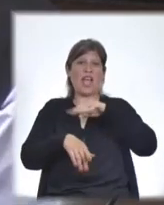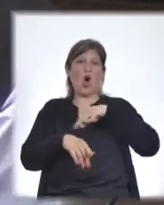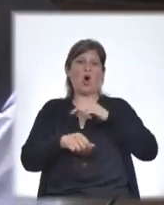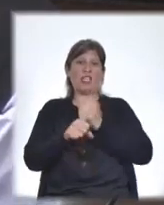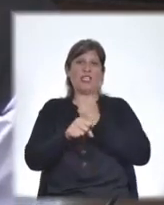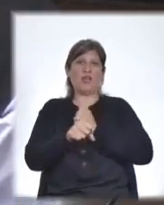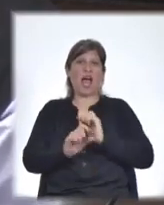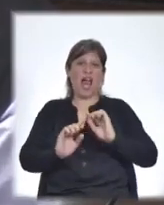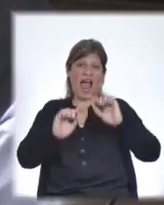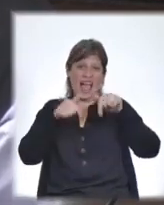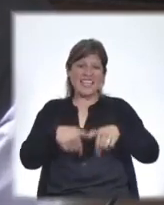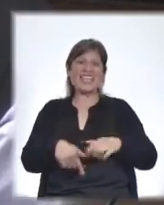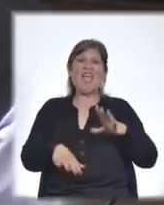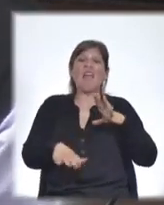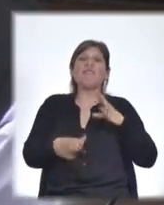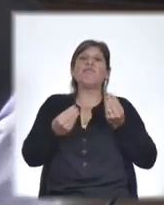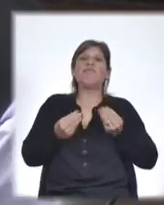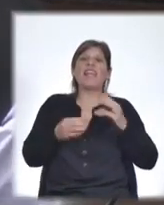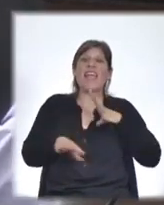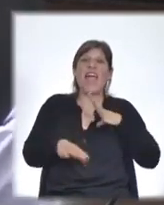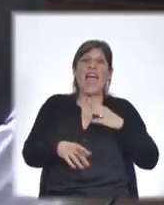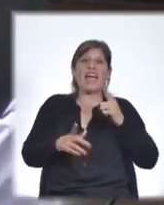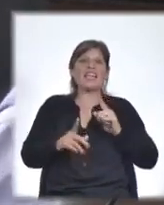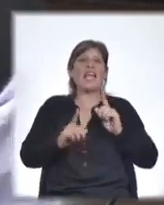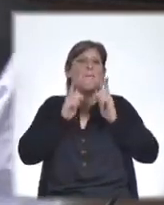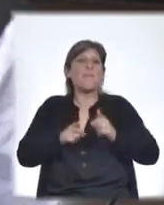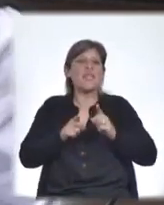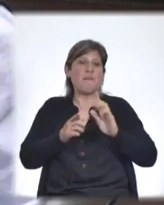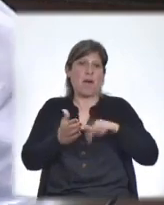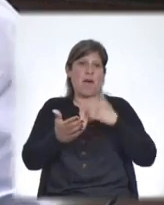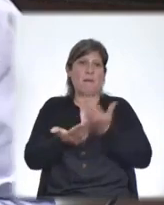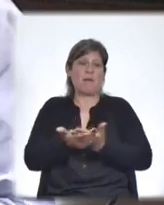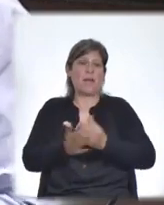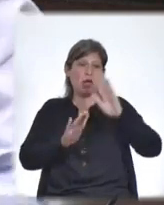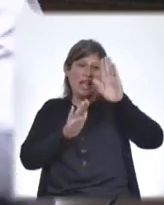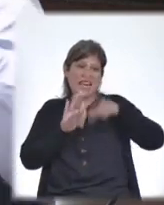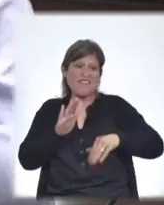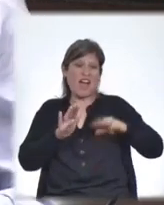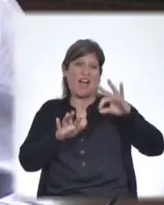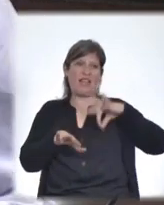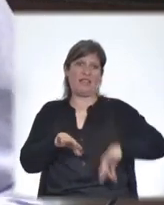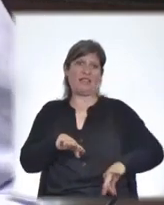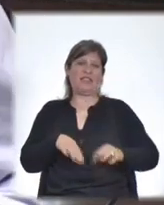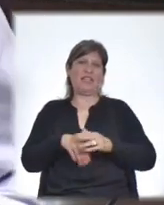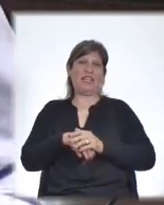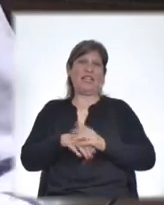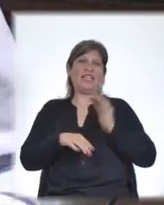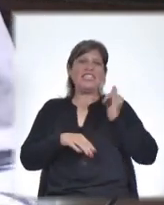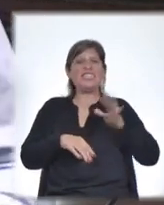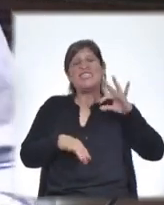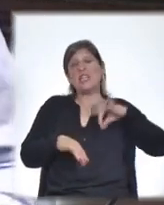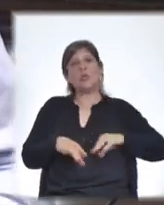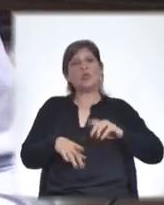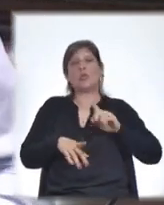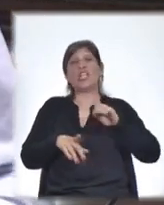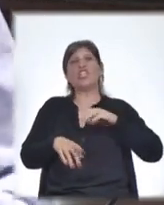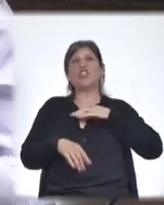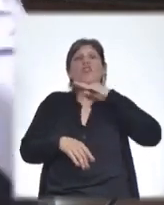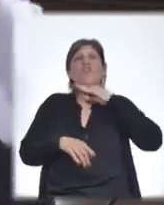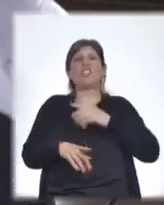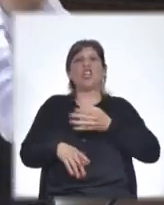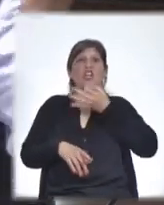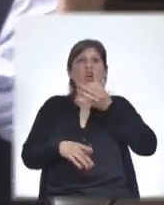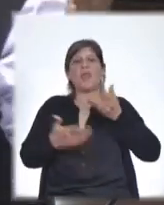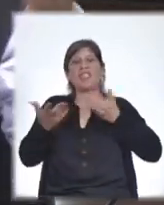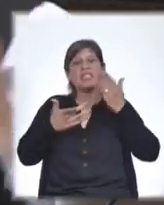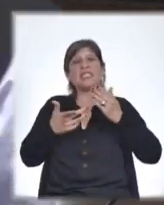Aquí lo que hay es la misma propuesta, rebaja de salarios, y si el salario no te alcanza, como decía la canción,